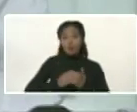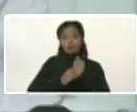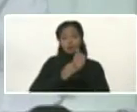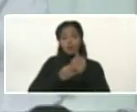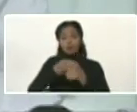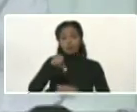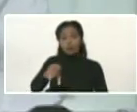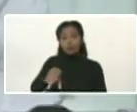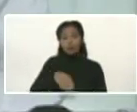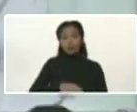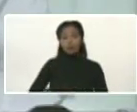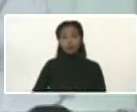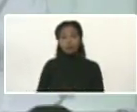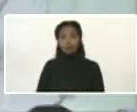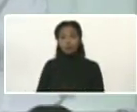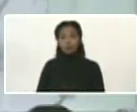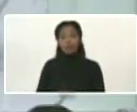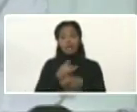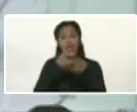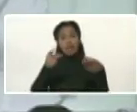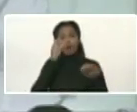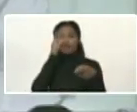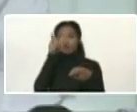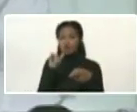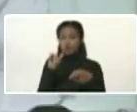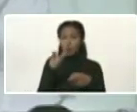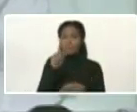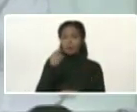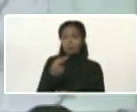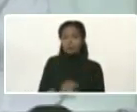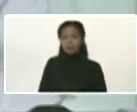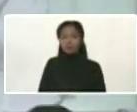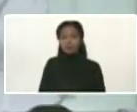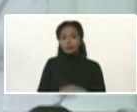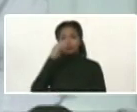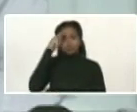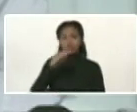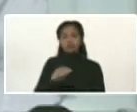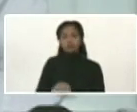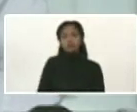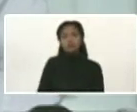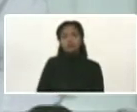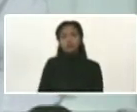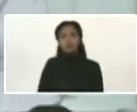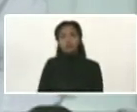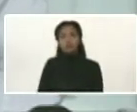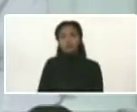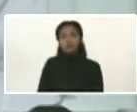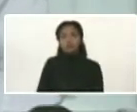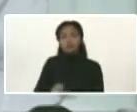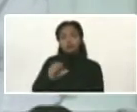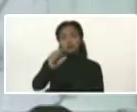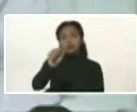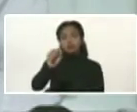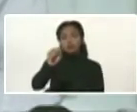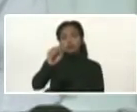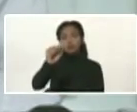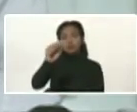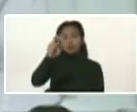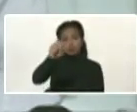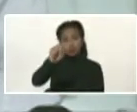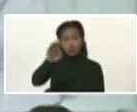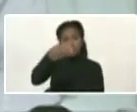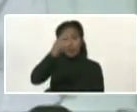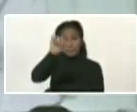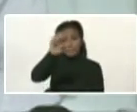Estado. General. El almirante Flavio Gustavo Arce San Martín, jefe del Estado Mayor